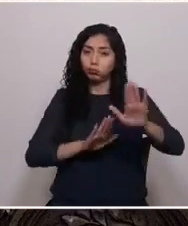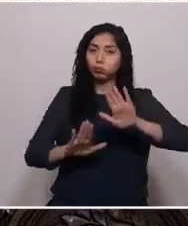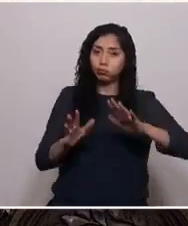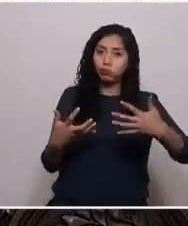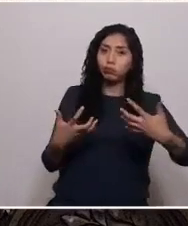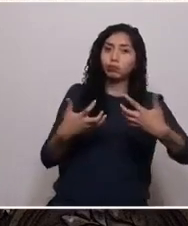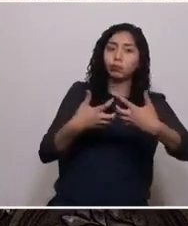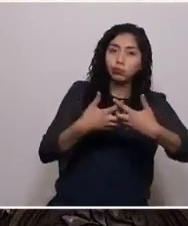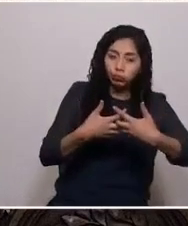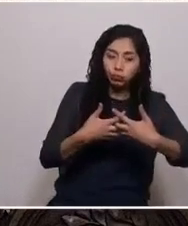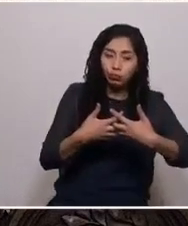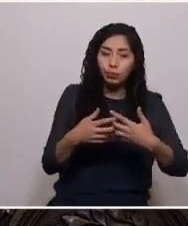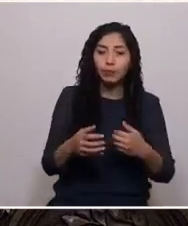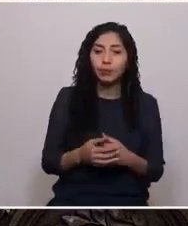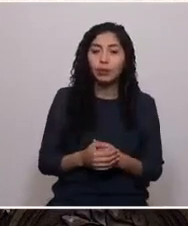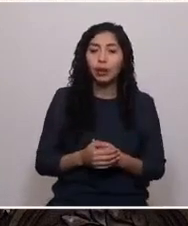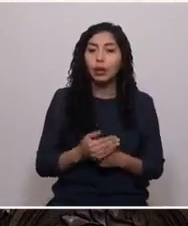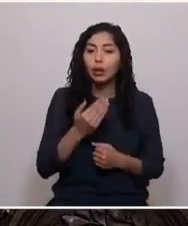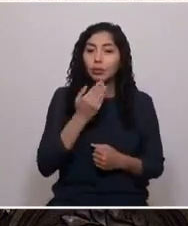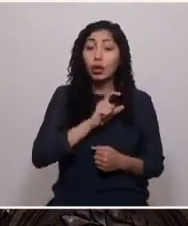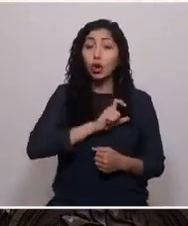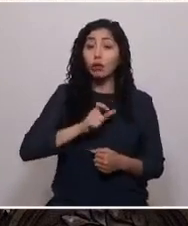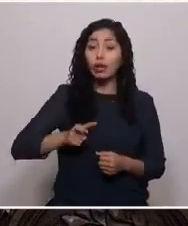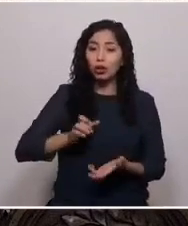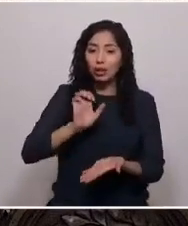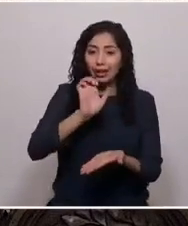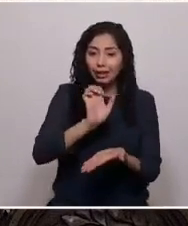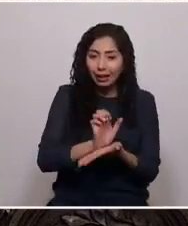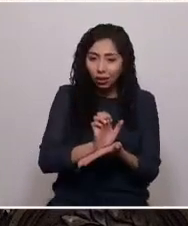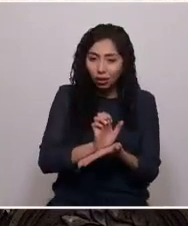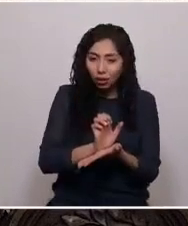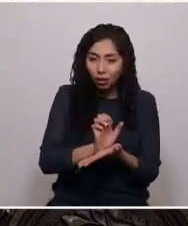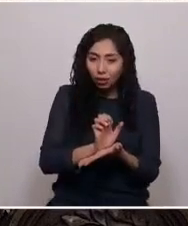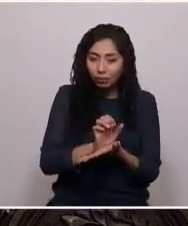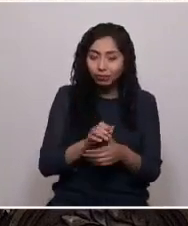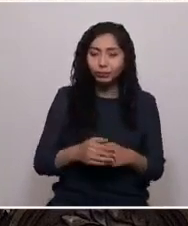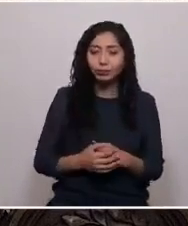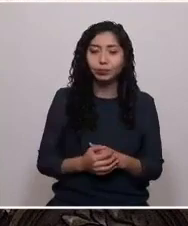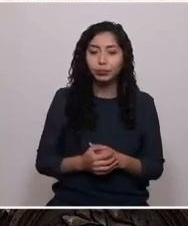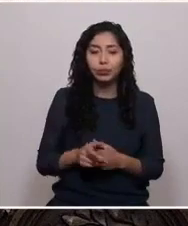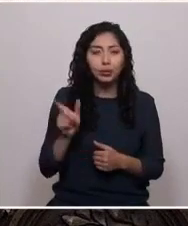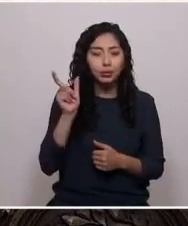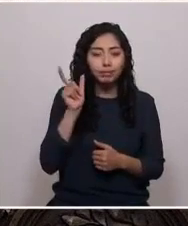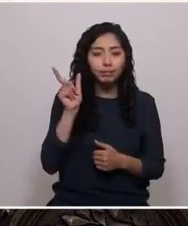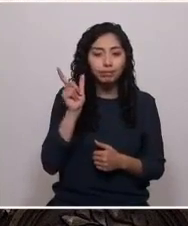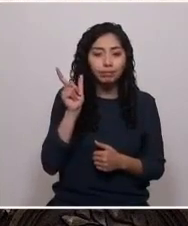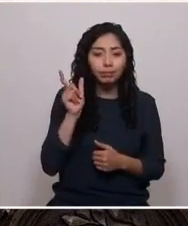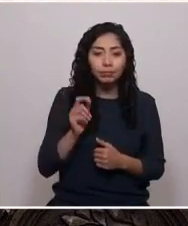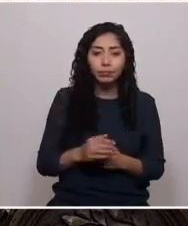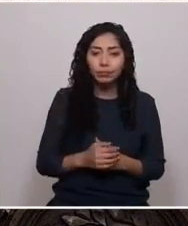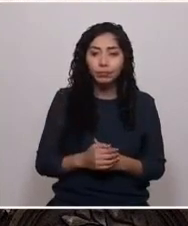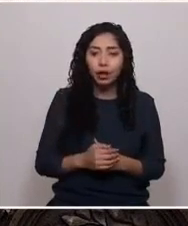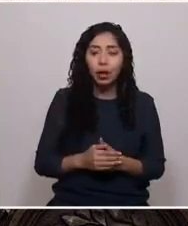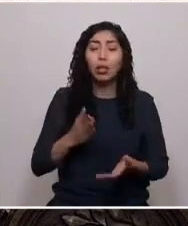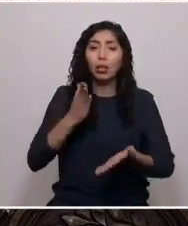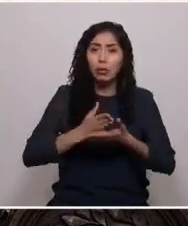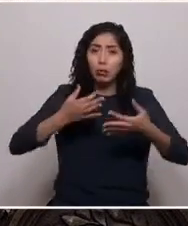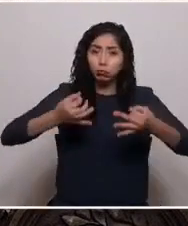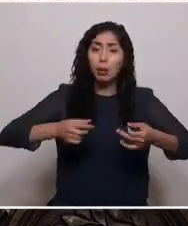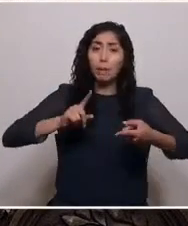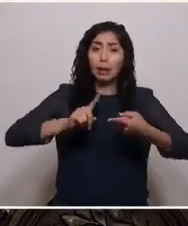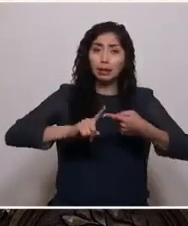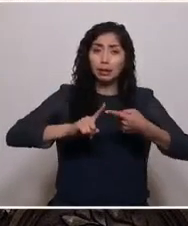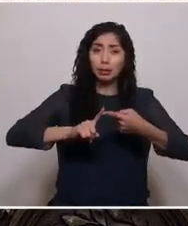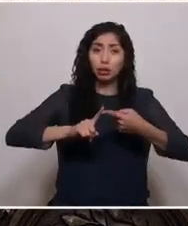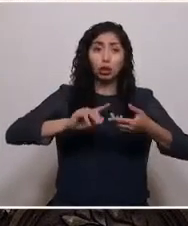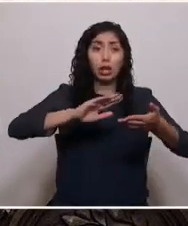La aplicación de gobierno y el Estado se impulsará desde la protección de la pata juiri y se deberá asegurar la participación efectiva de la comunidad en la